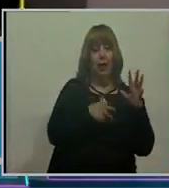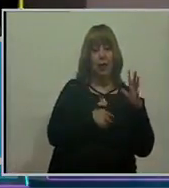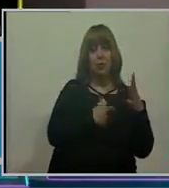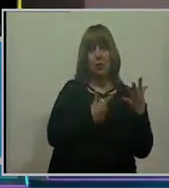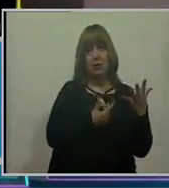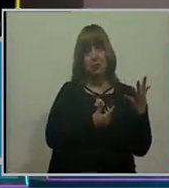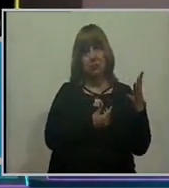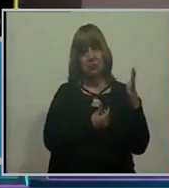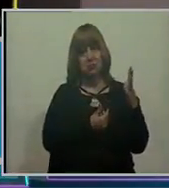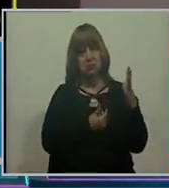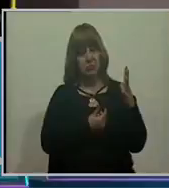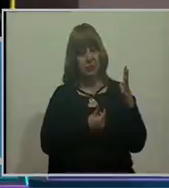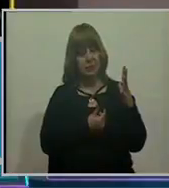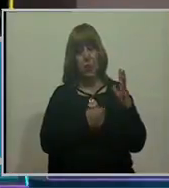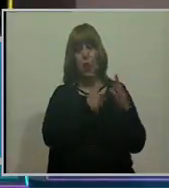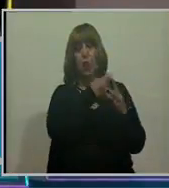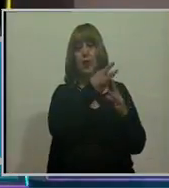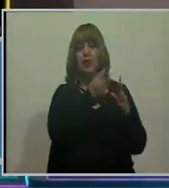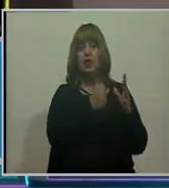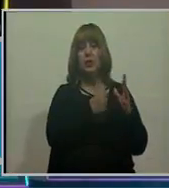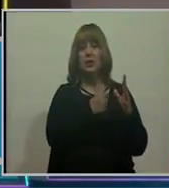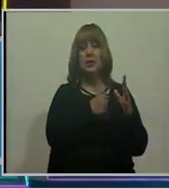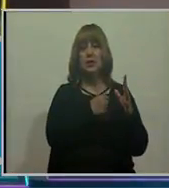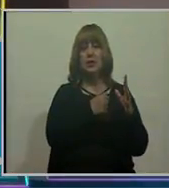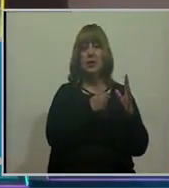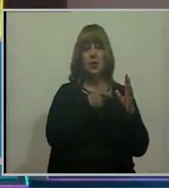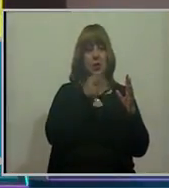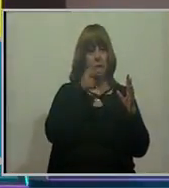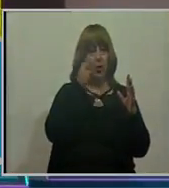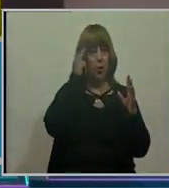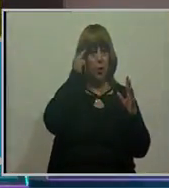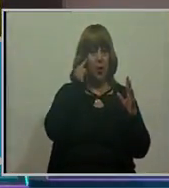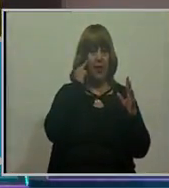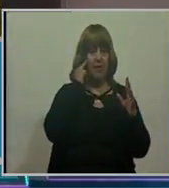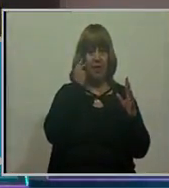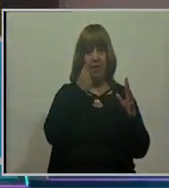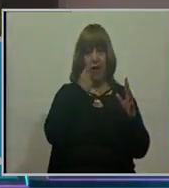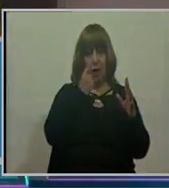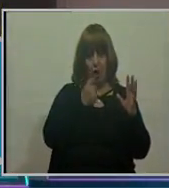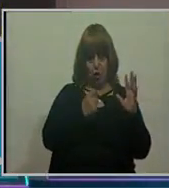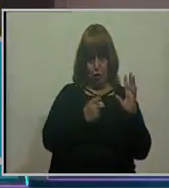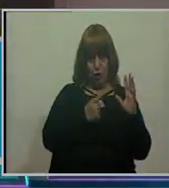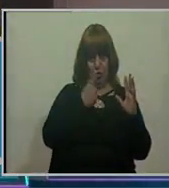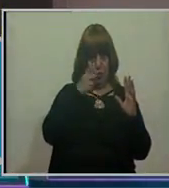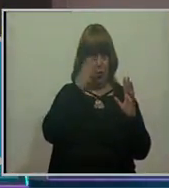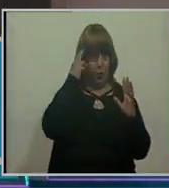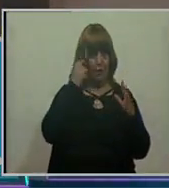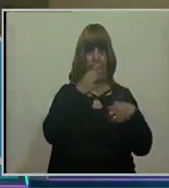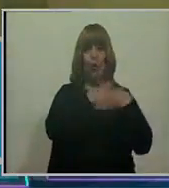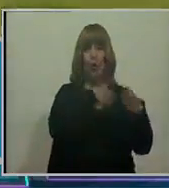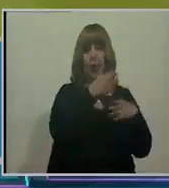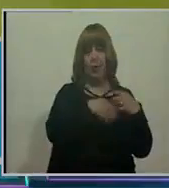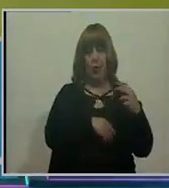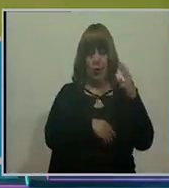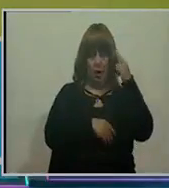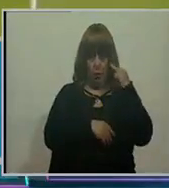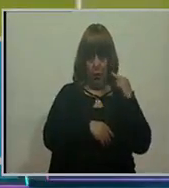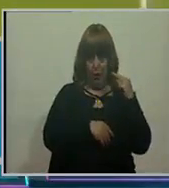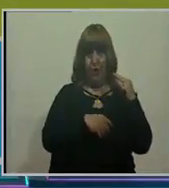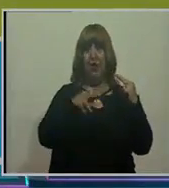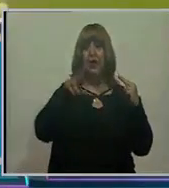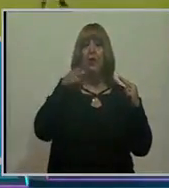1, 2, 3, 4, 5, 6, 7, 8, 9. 9 contra 30. Desparejo el